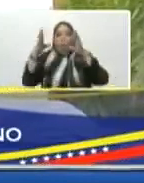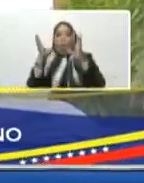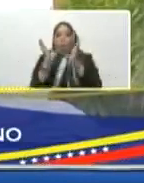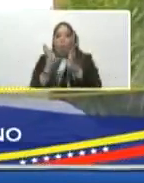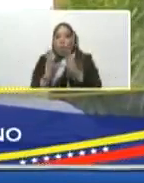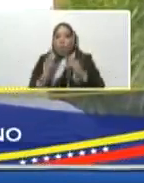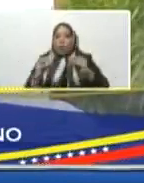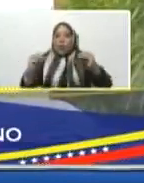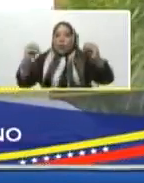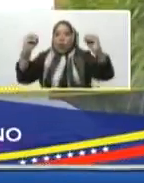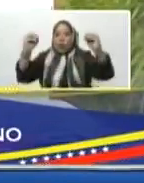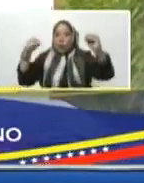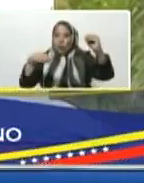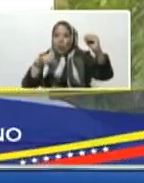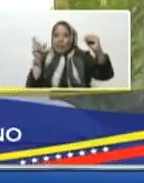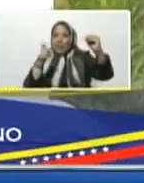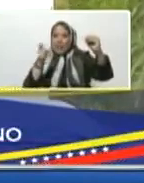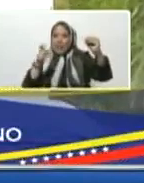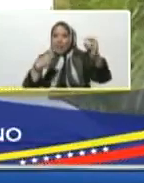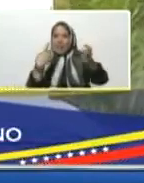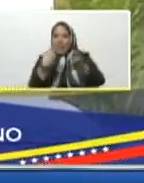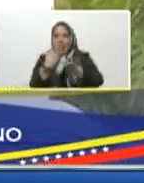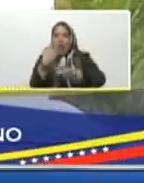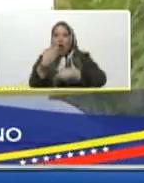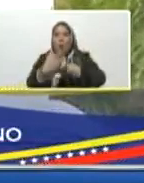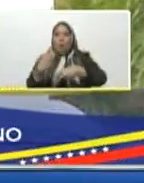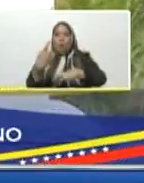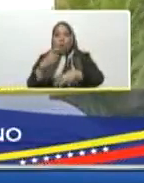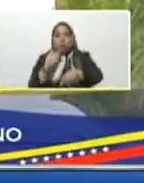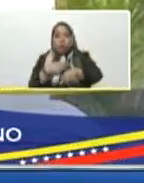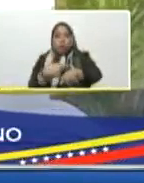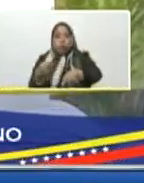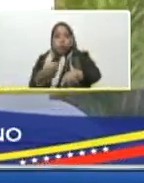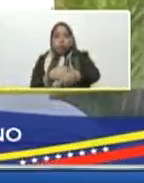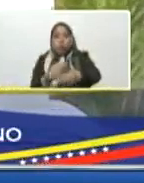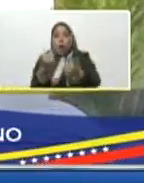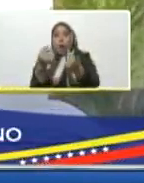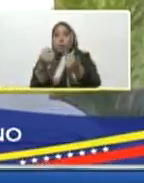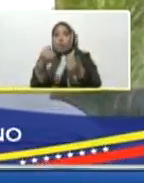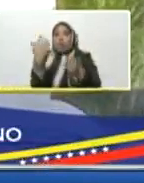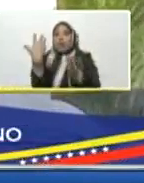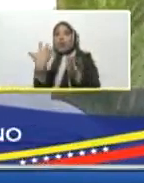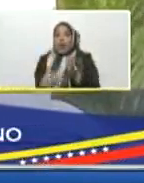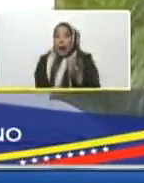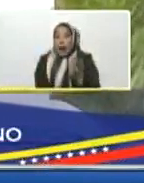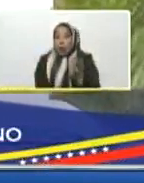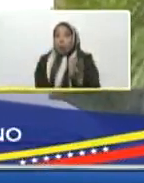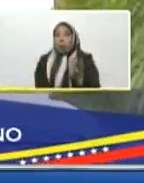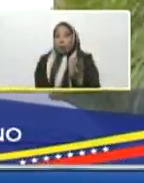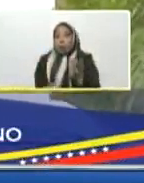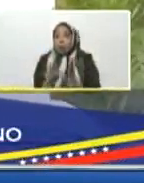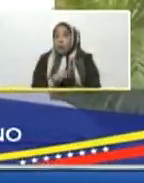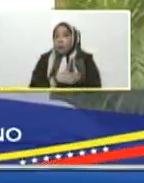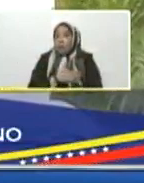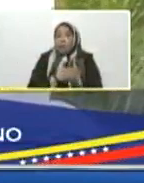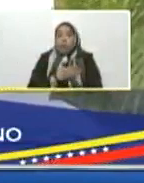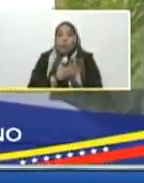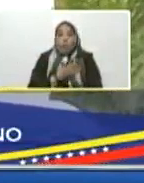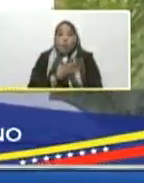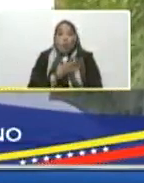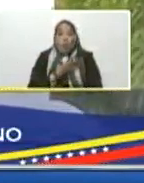que requieren radioterapia en el privado, son muy costosas. Y desgraciadamente, presidente, y